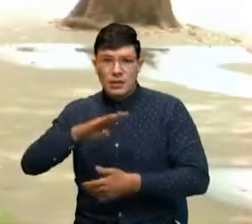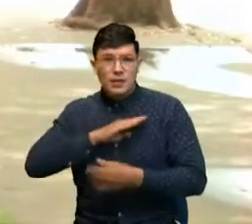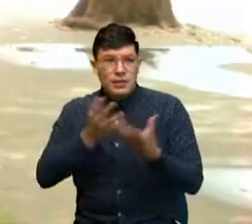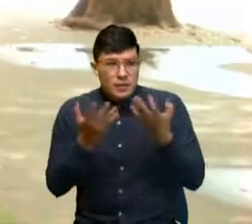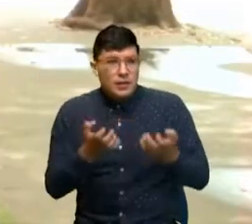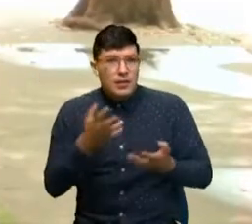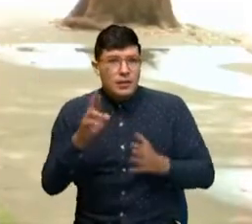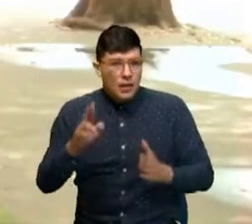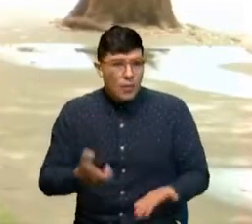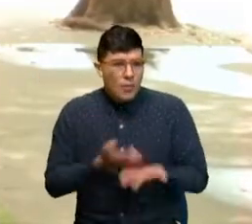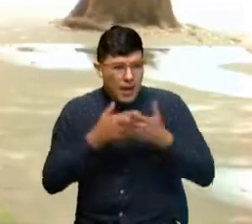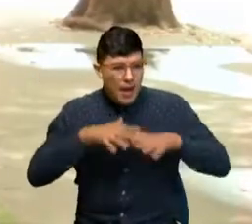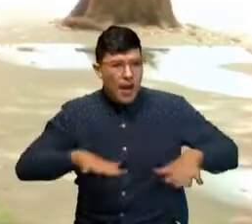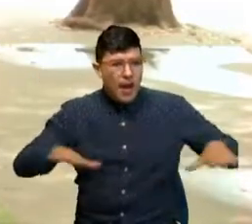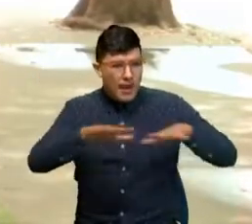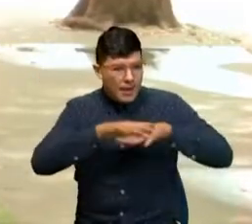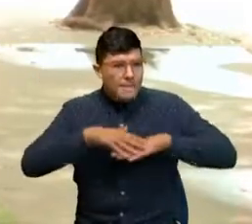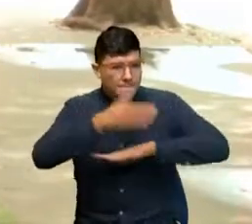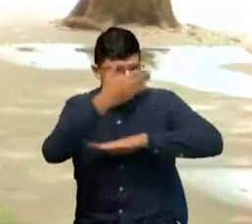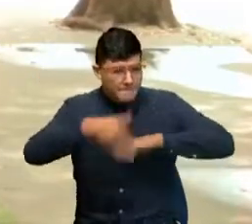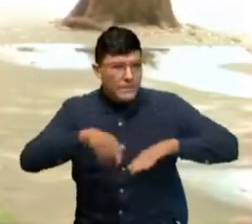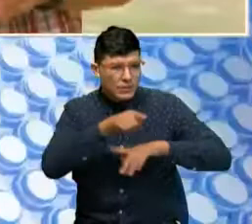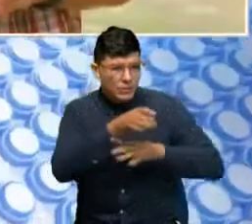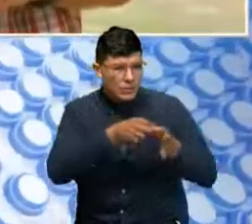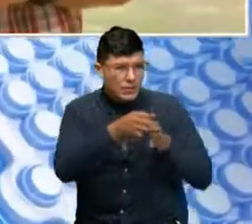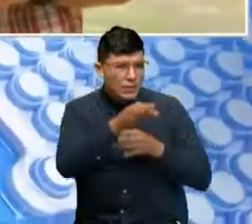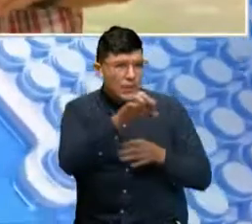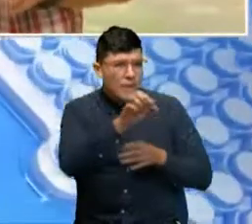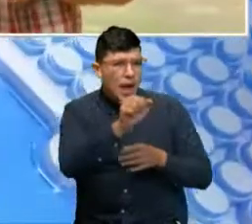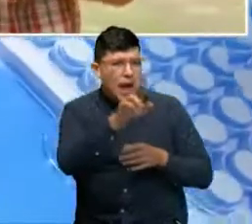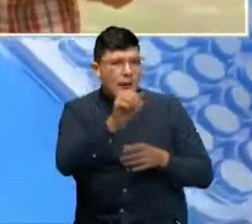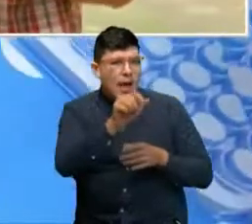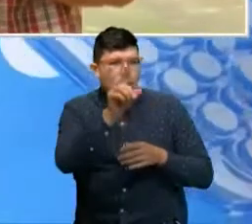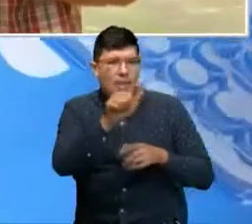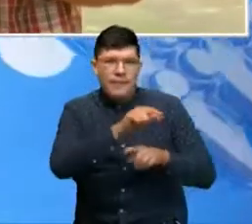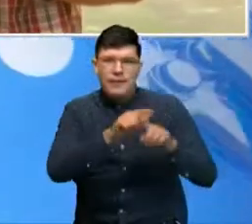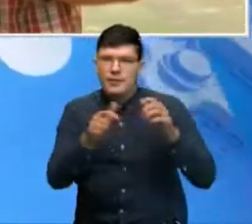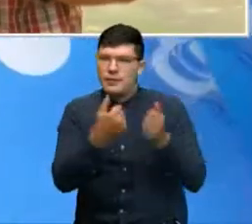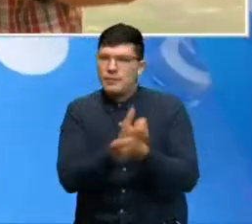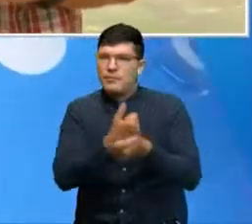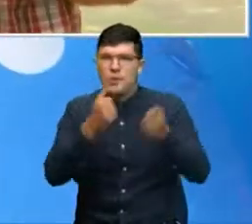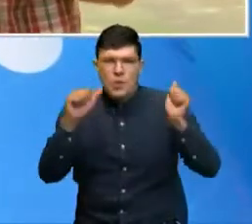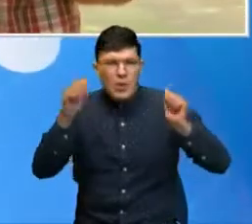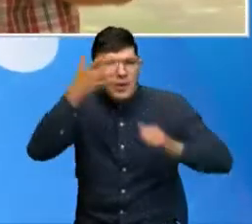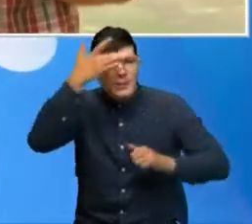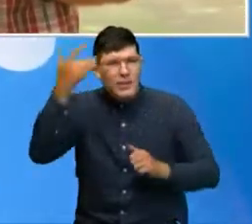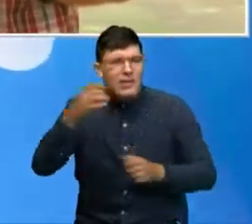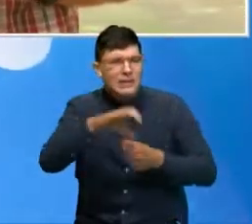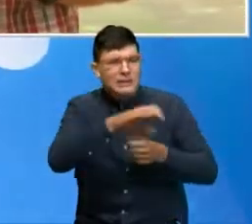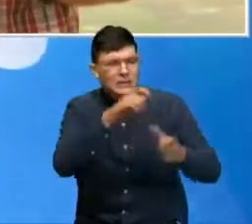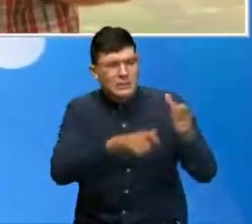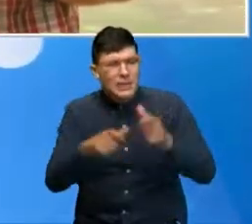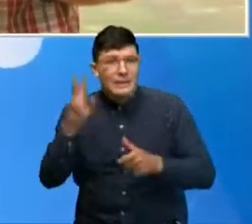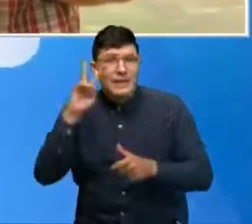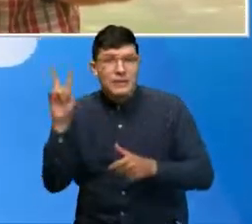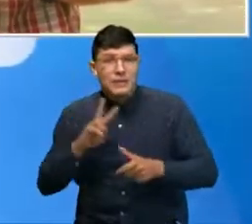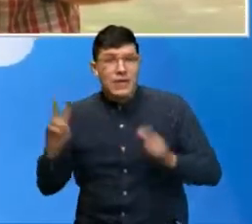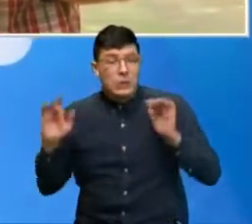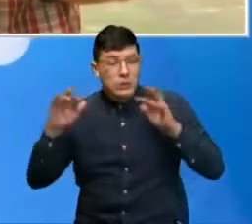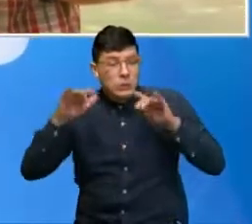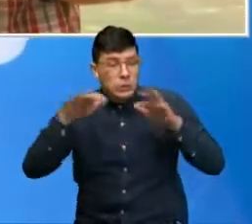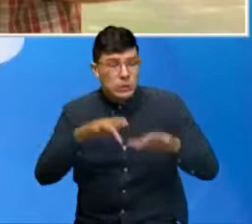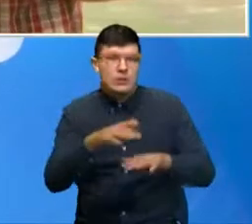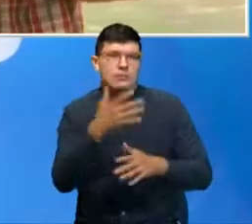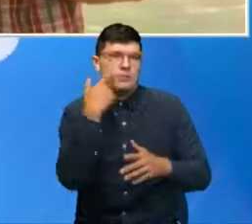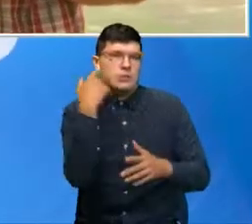el espacio público en la parada sin embargo ha sido imposible por la desbordante presencia de ciudadanos venezolanos que llegan al rebusque